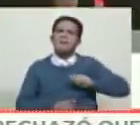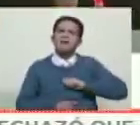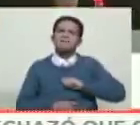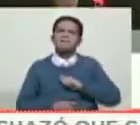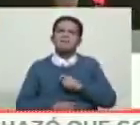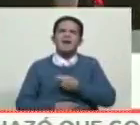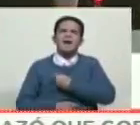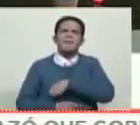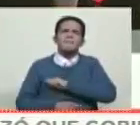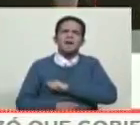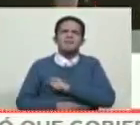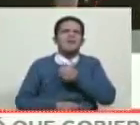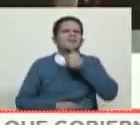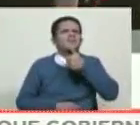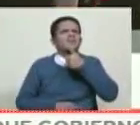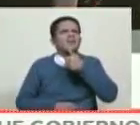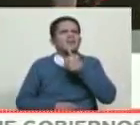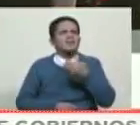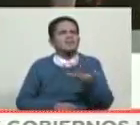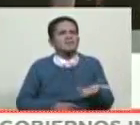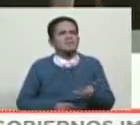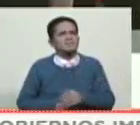¿Quién?